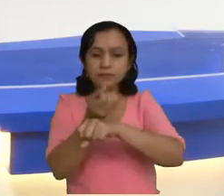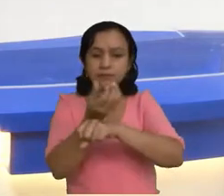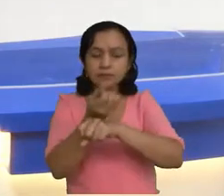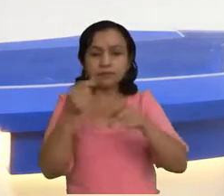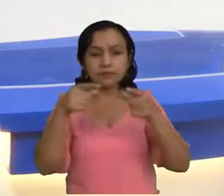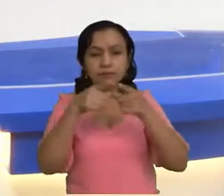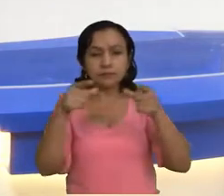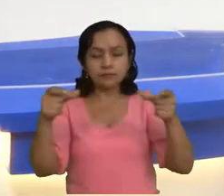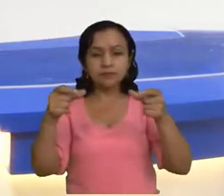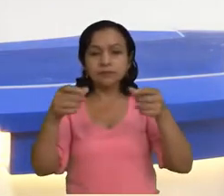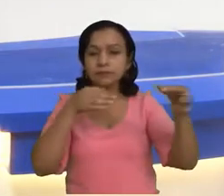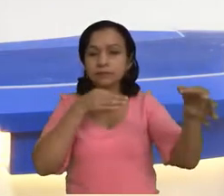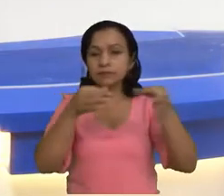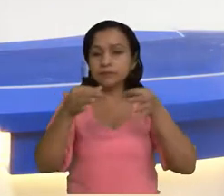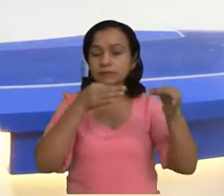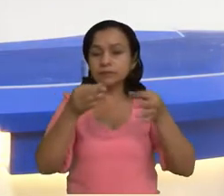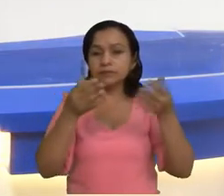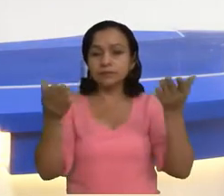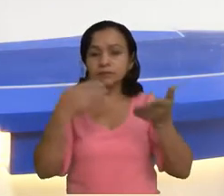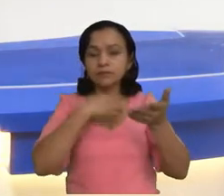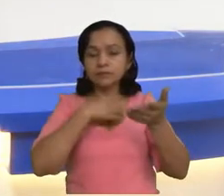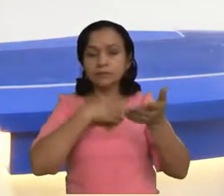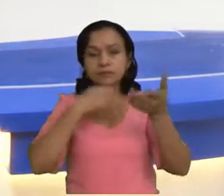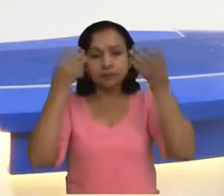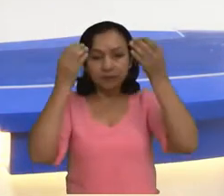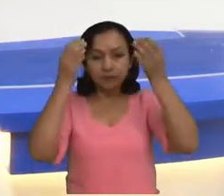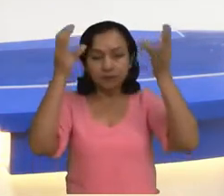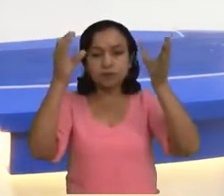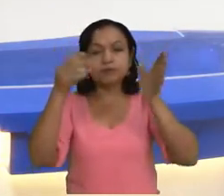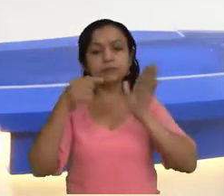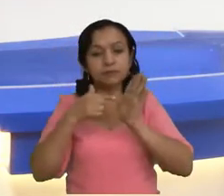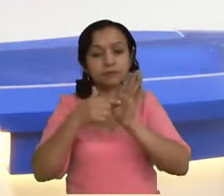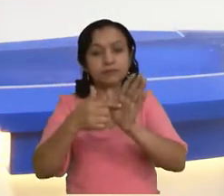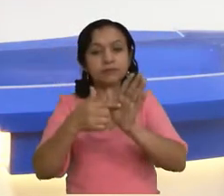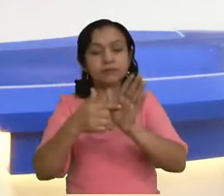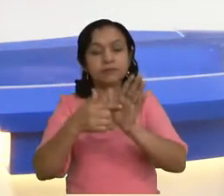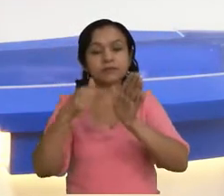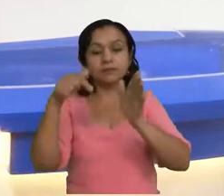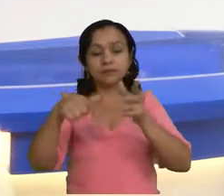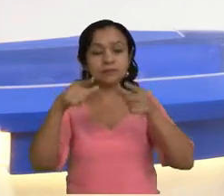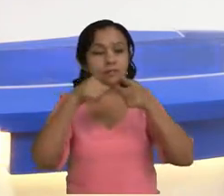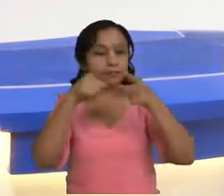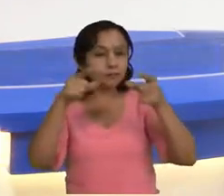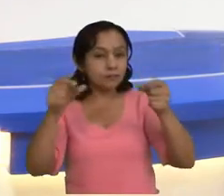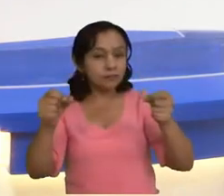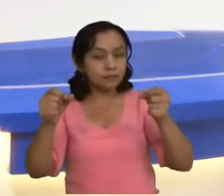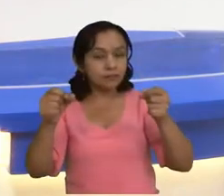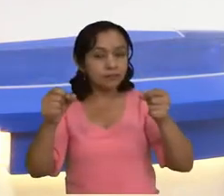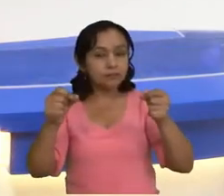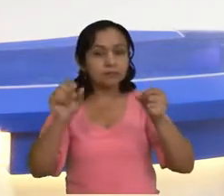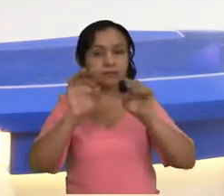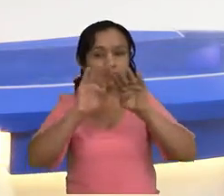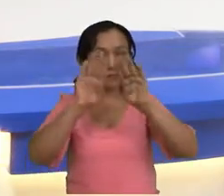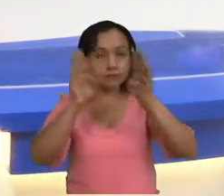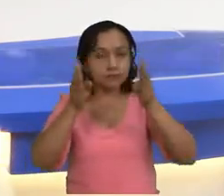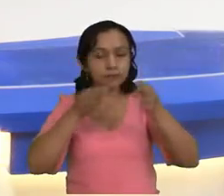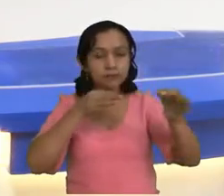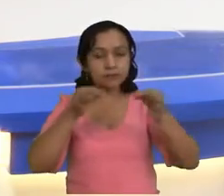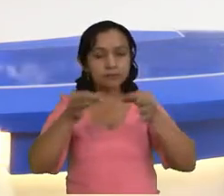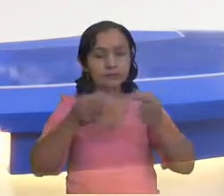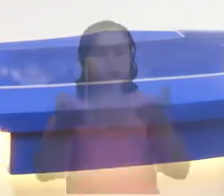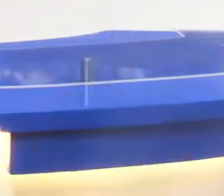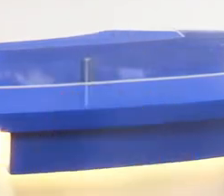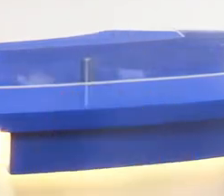desarrolló un coloquio sobre el patrimonio cultural tangible e intangible de la capital nicaragüense. Vanessa Paz con el reporte